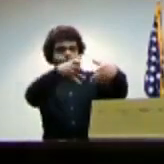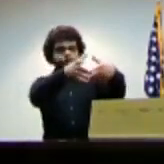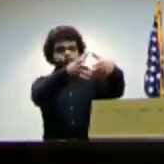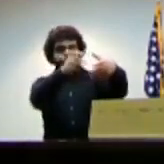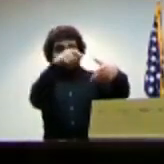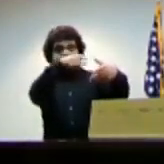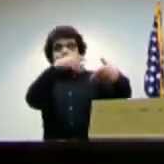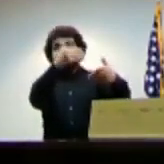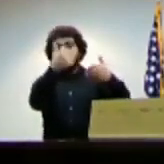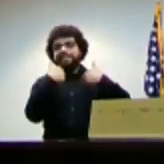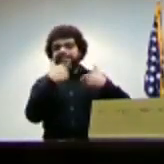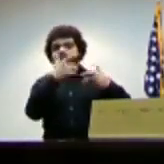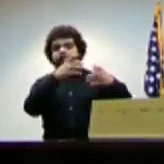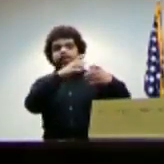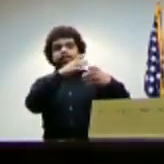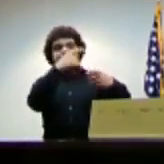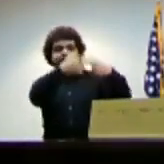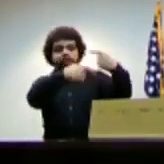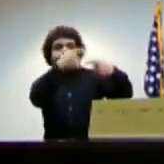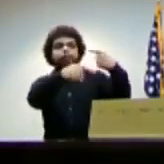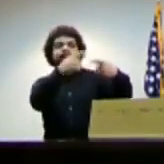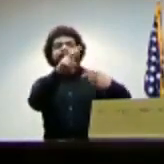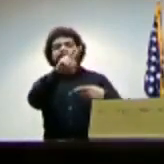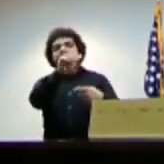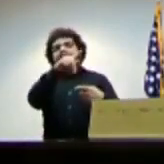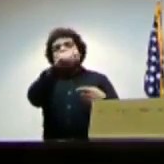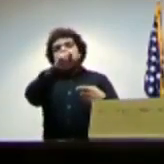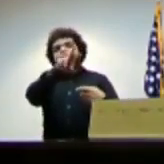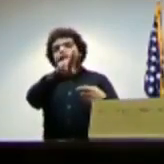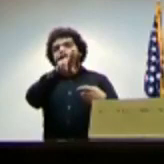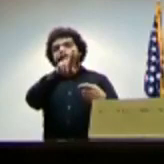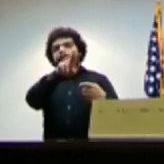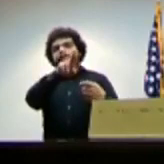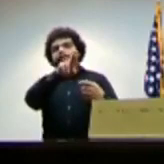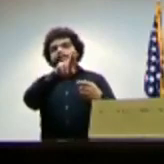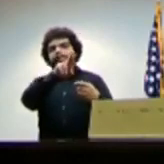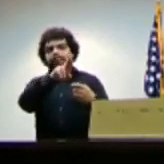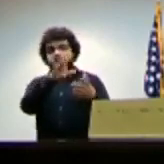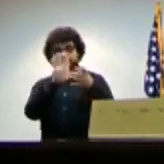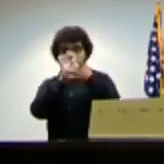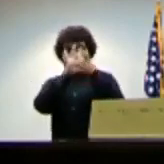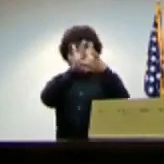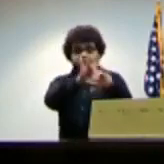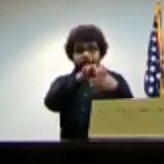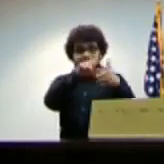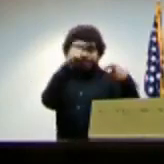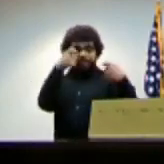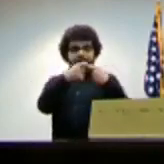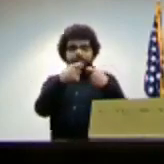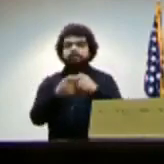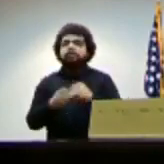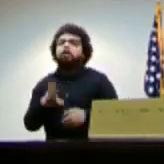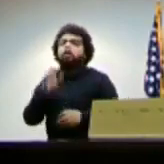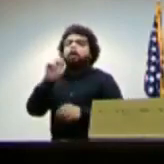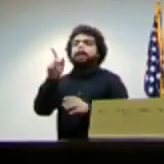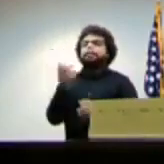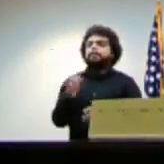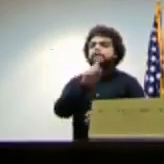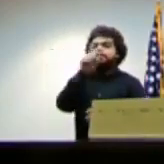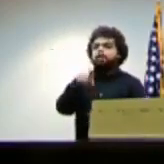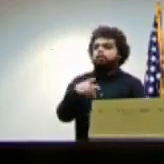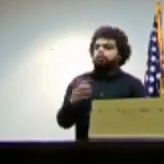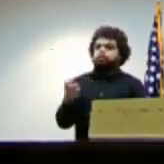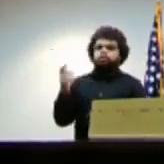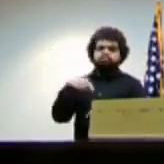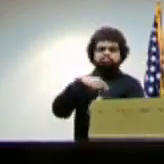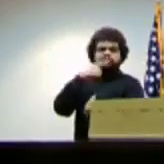vapor y entonces esa turbina de vapor está acoplada a un generador eléctrico y generamos... Pero le pregunto, ¿eso funciona así todo el